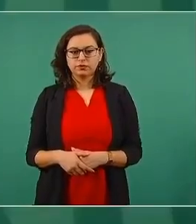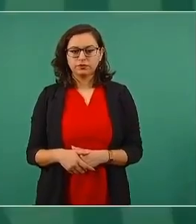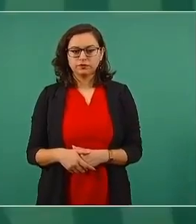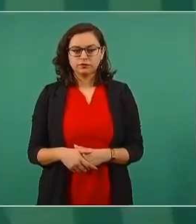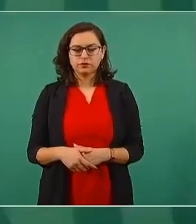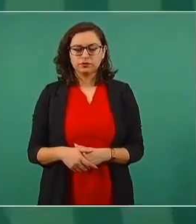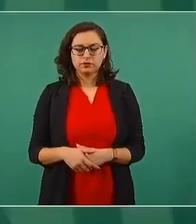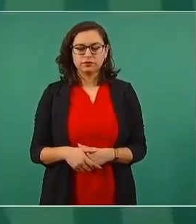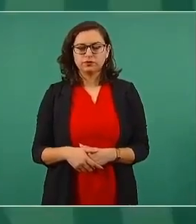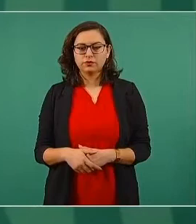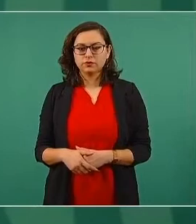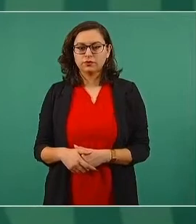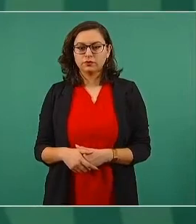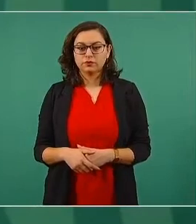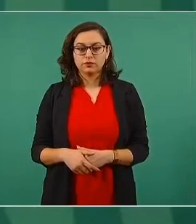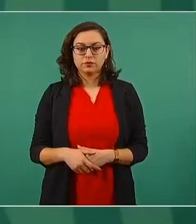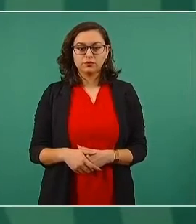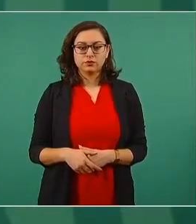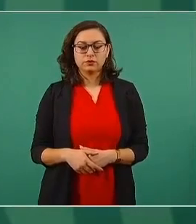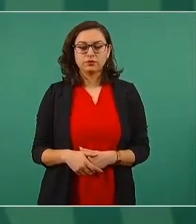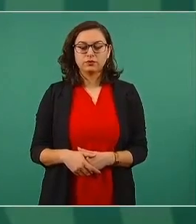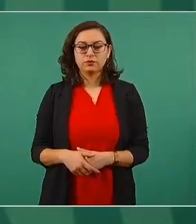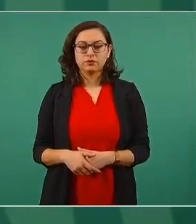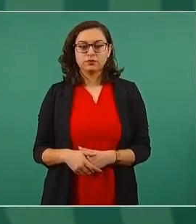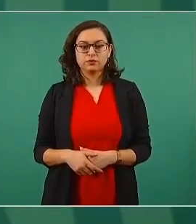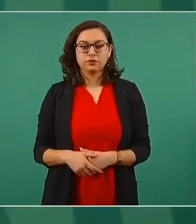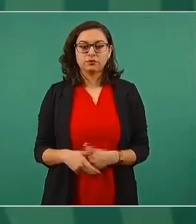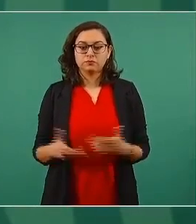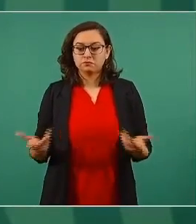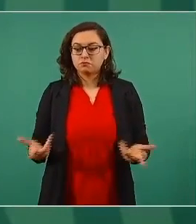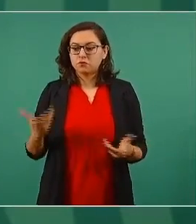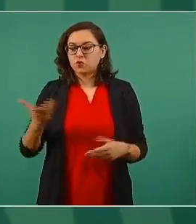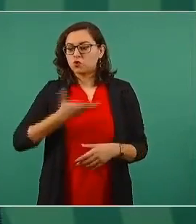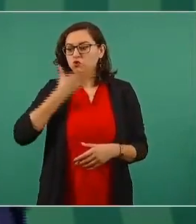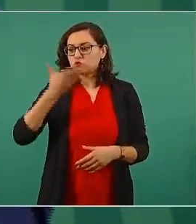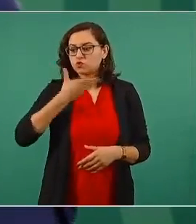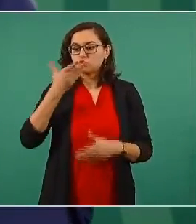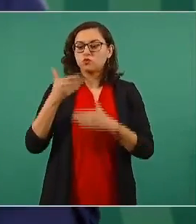Vamos a tener una vida